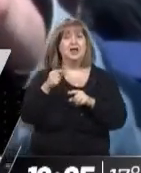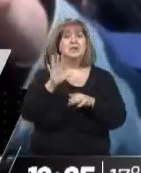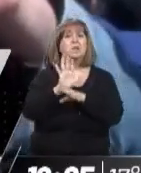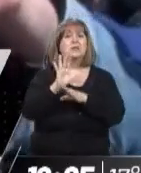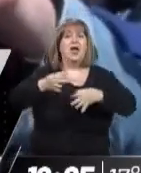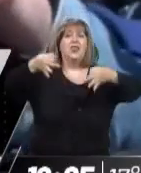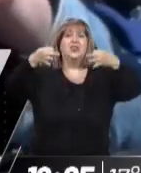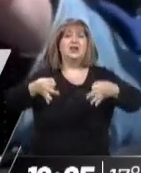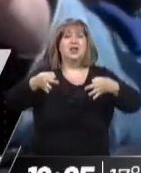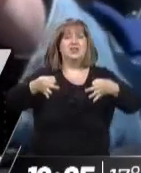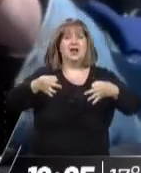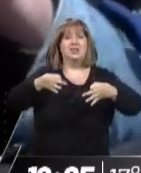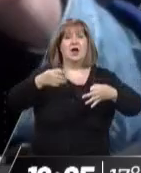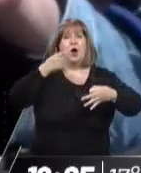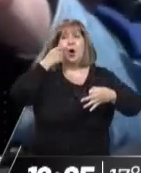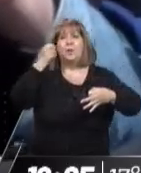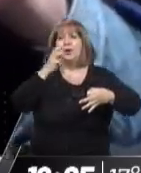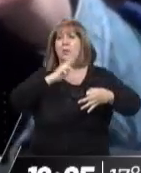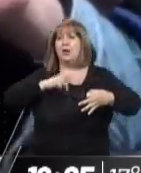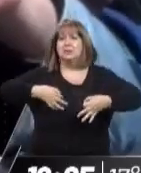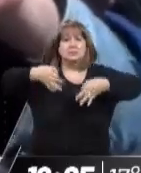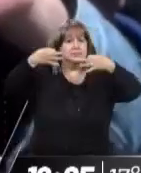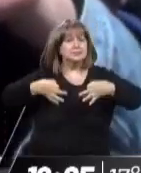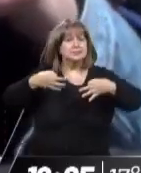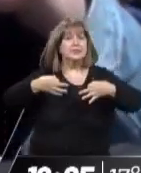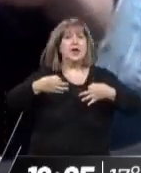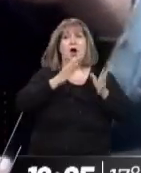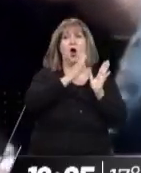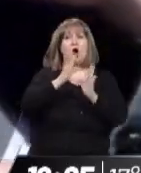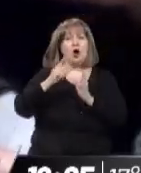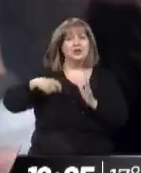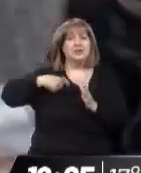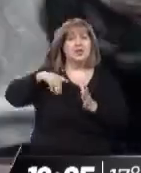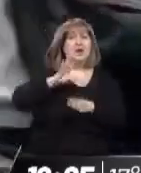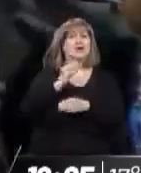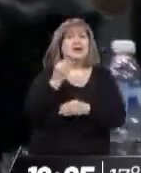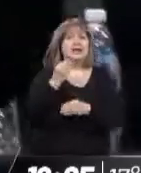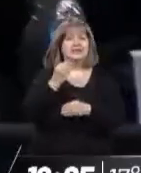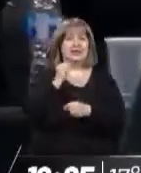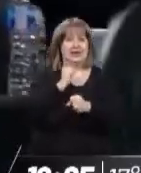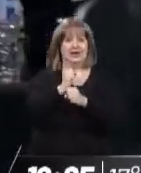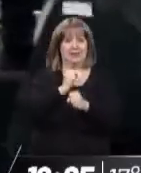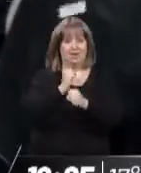dignidad del hombre y de las mujeres y el ordenador social por excelencia es el trabajo.